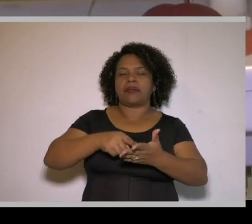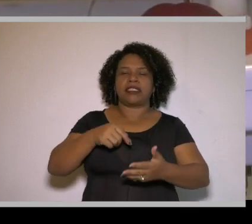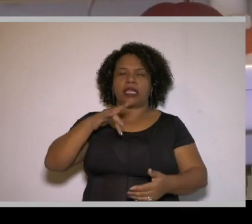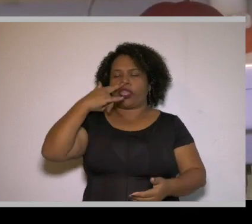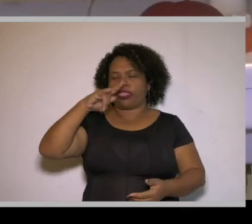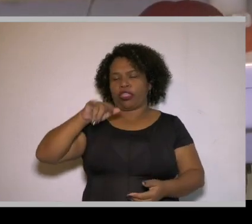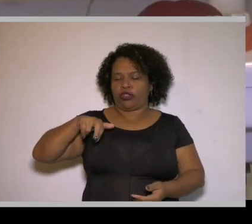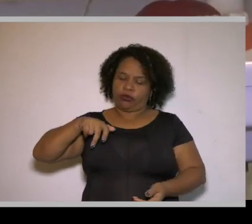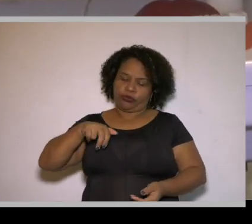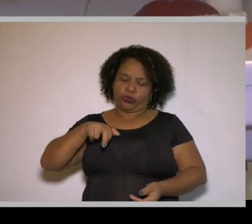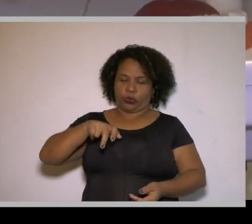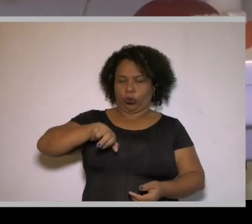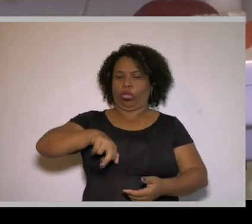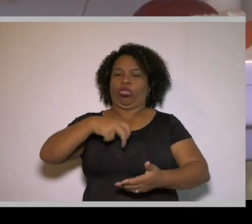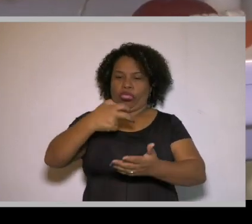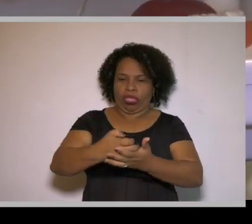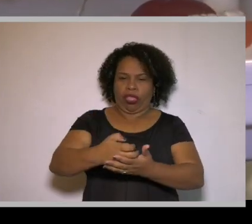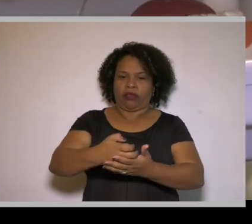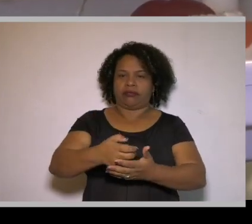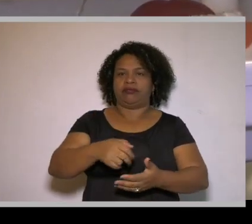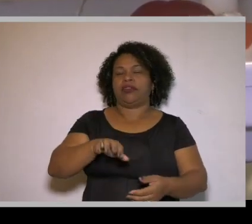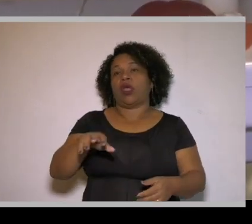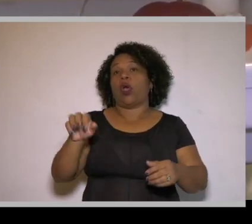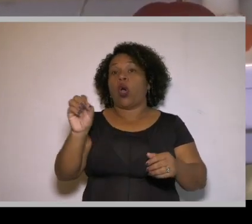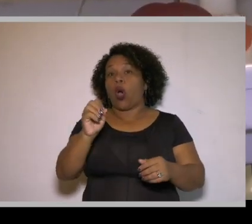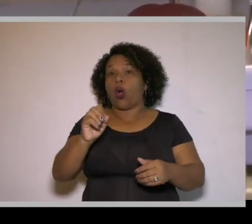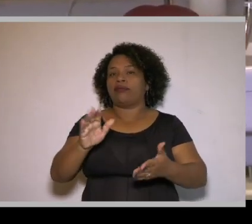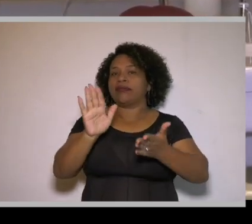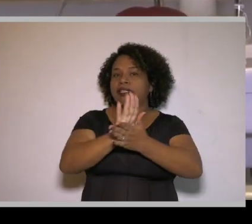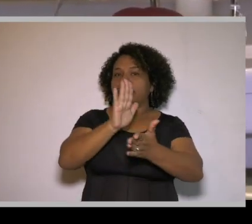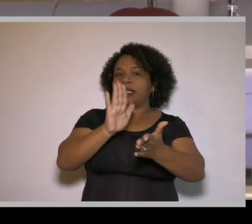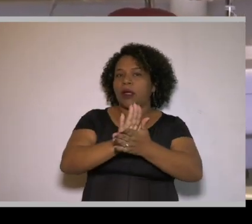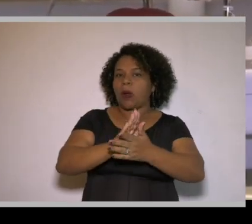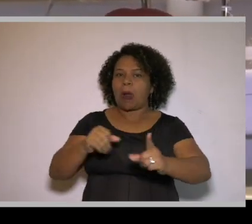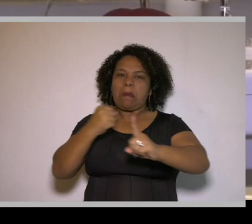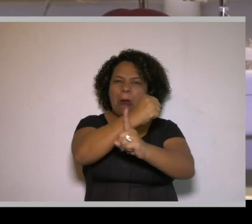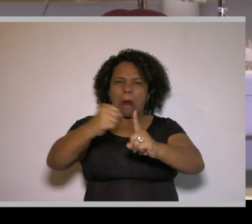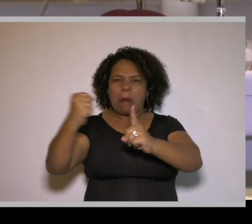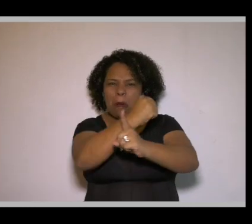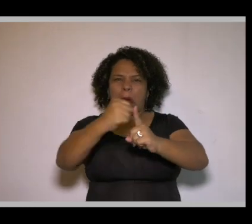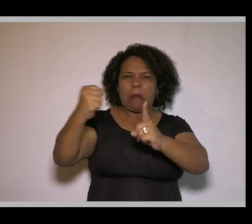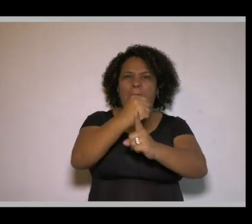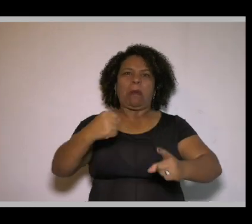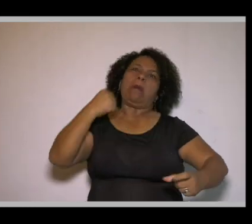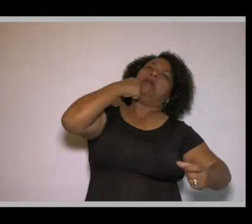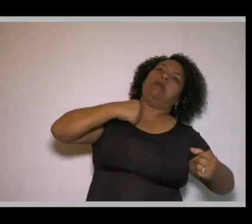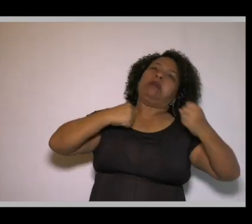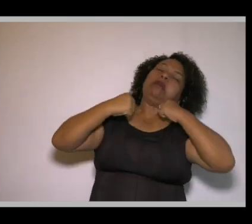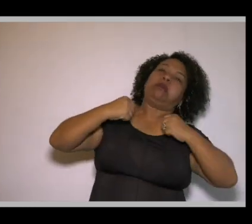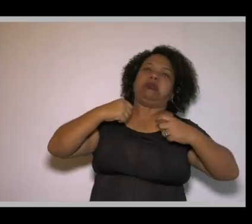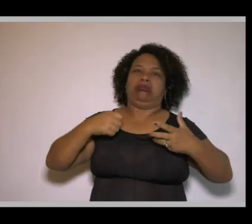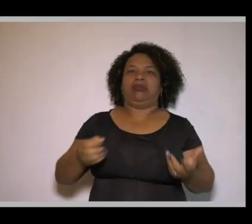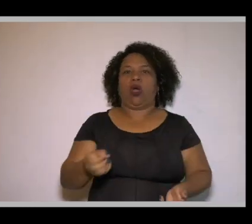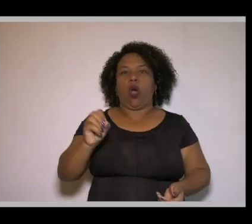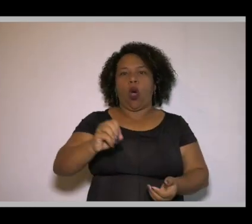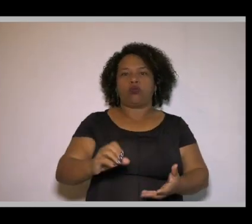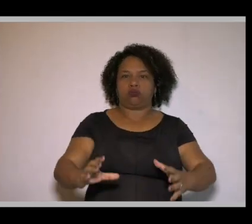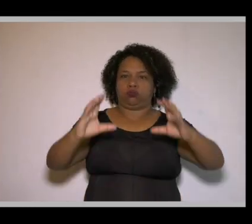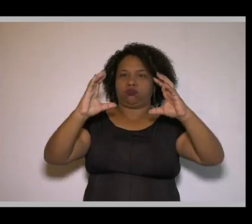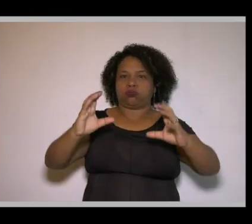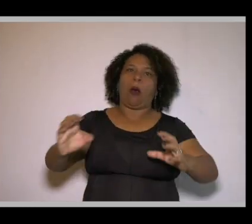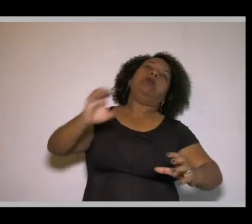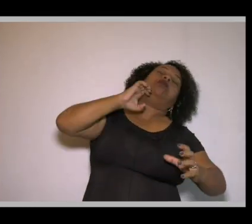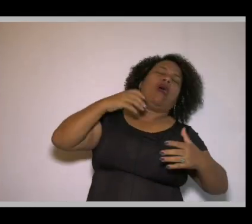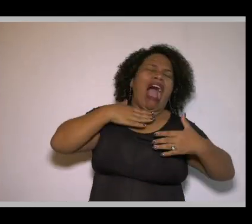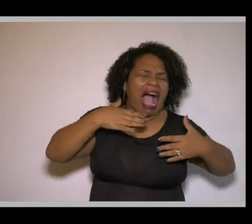facial, debe ser interconsultado con un cirujano maxilofacial para ver las características clínicas de una fractura, como